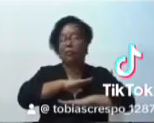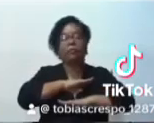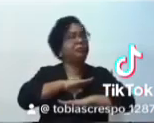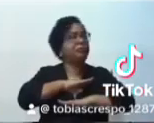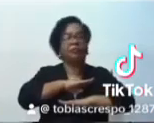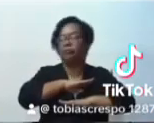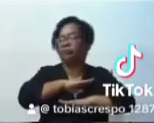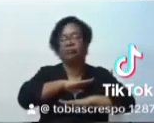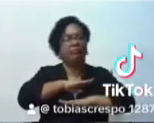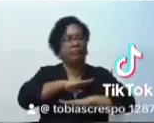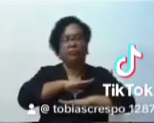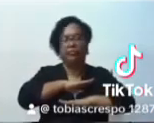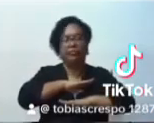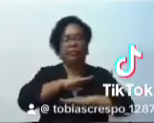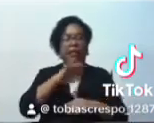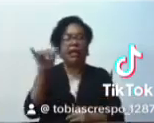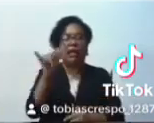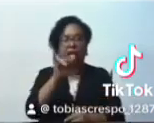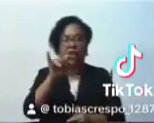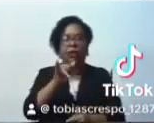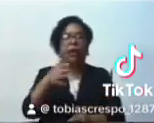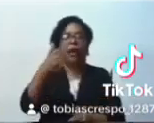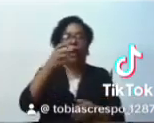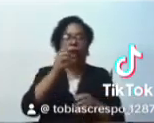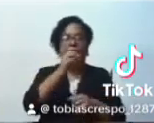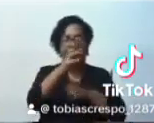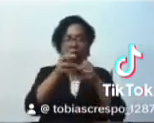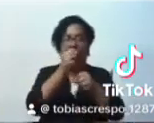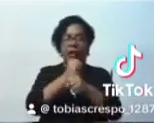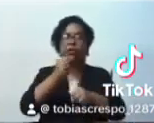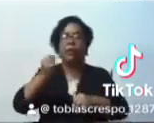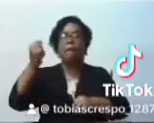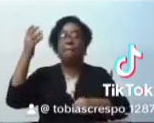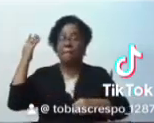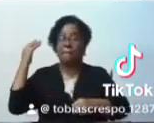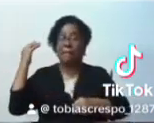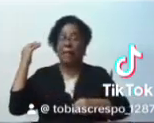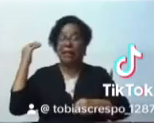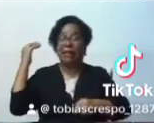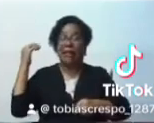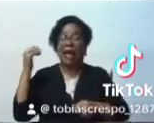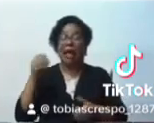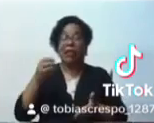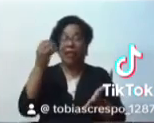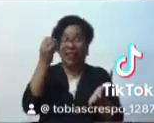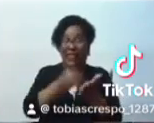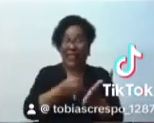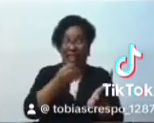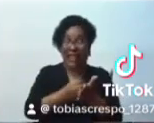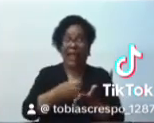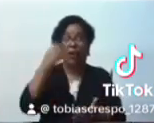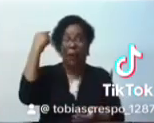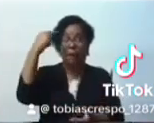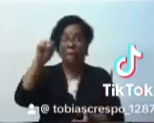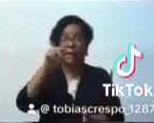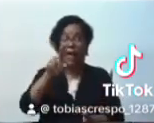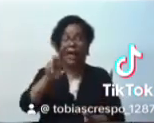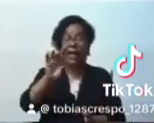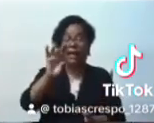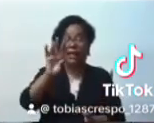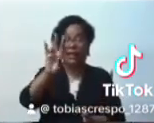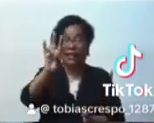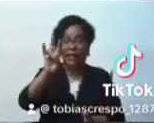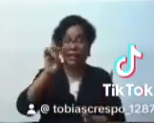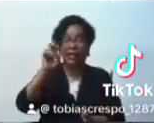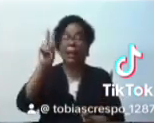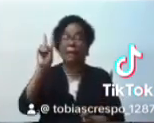para terminar 722 escuelas. Se ha demostrado de nuevo la incapacidad técnica, gerencial y política. Y